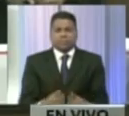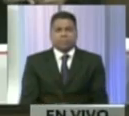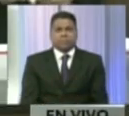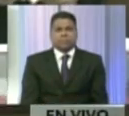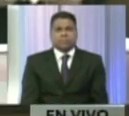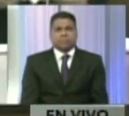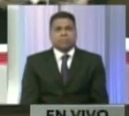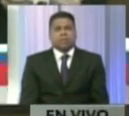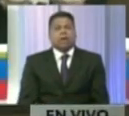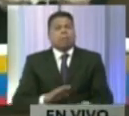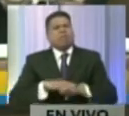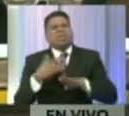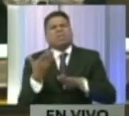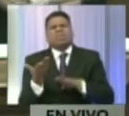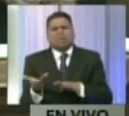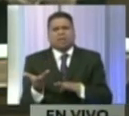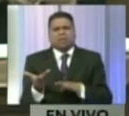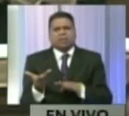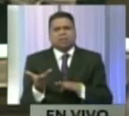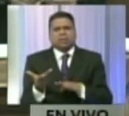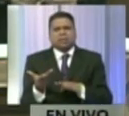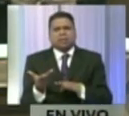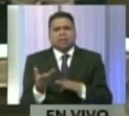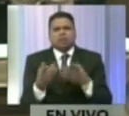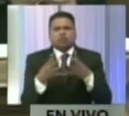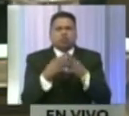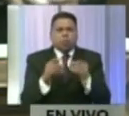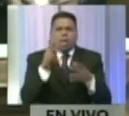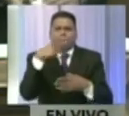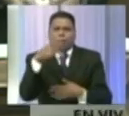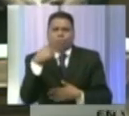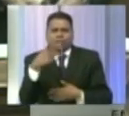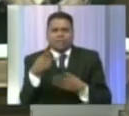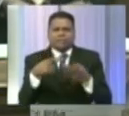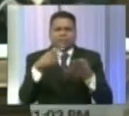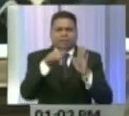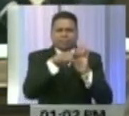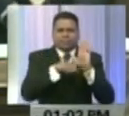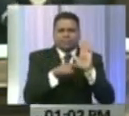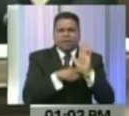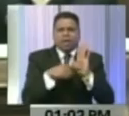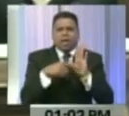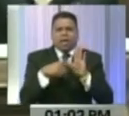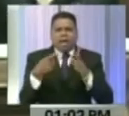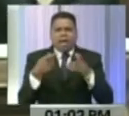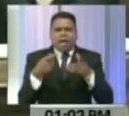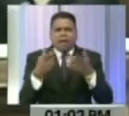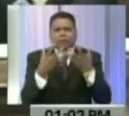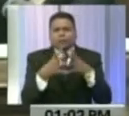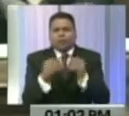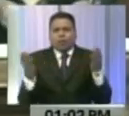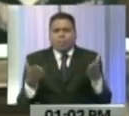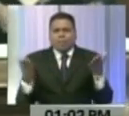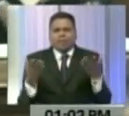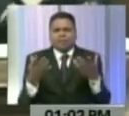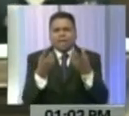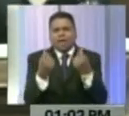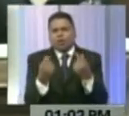¿Para qué es el marco de la emergencia económica, pues? ¿Para qué es el marco de la emergencia económica?